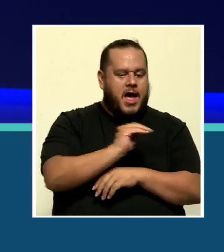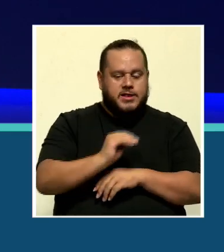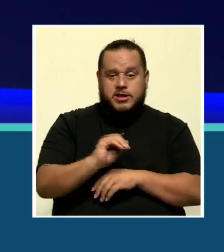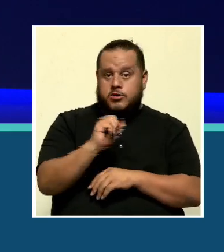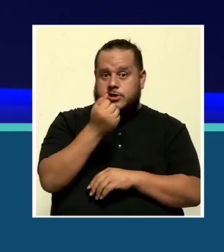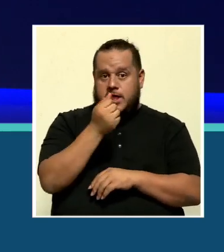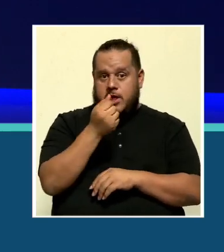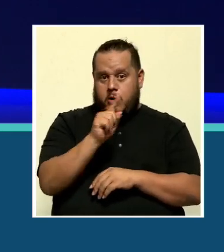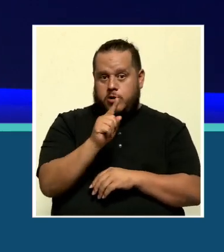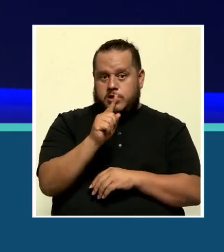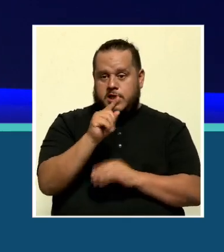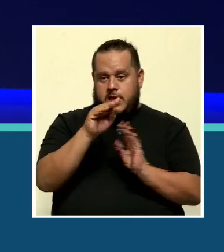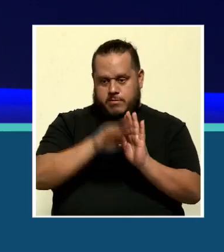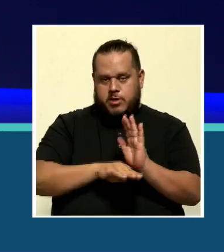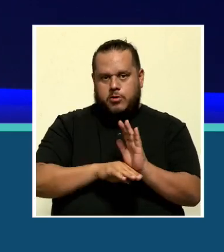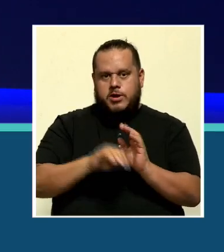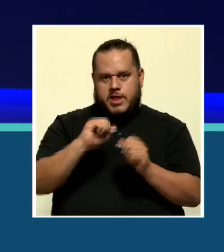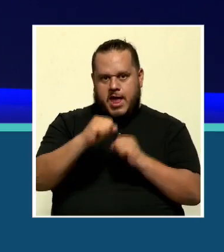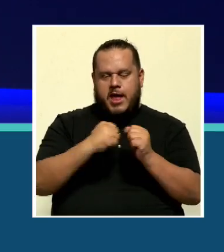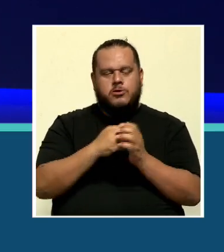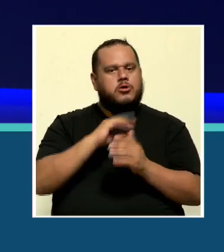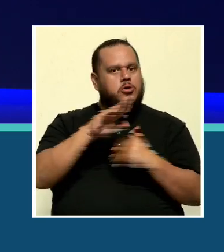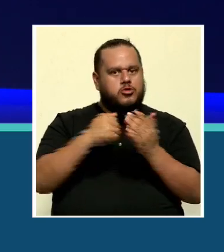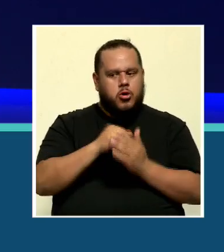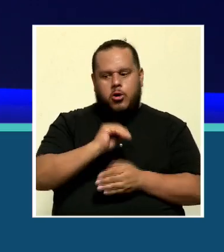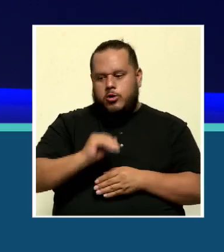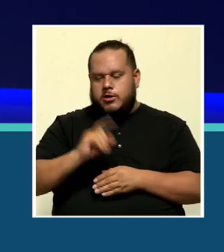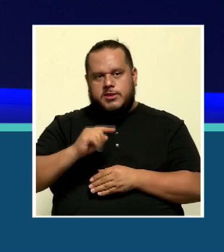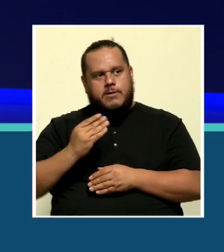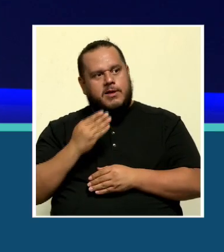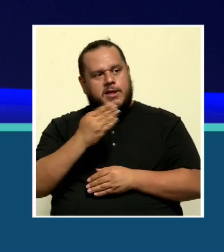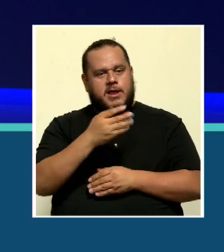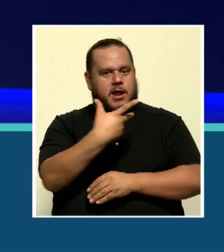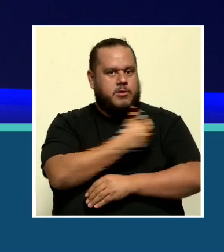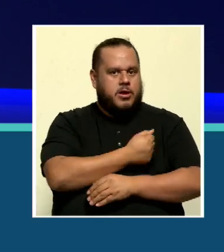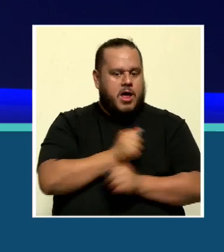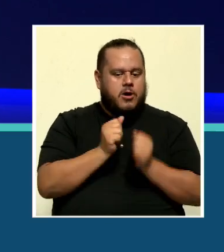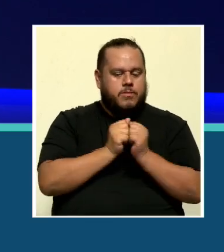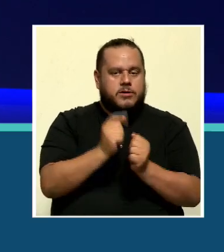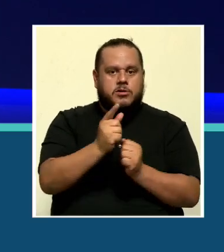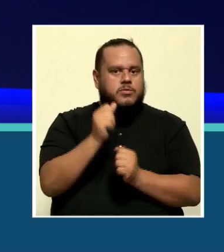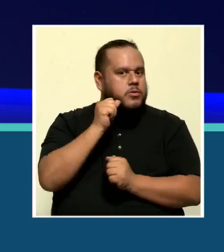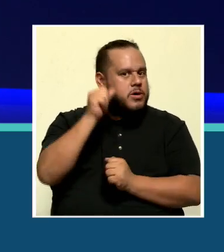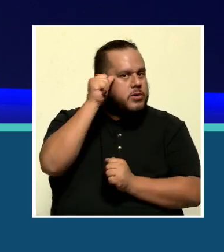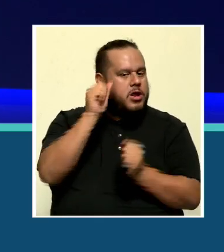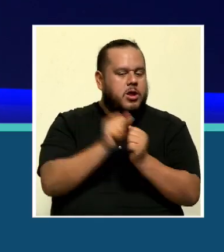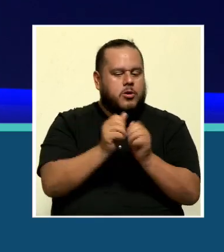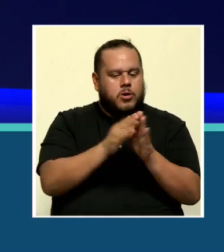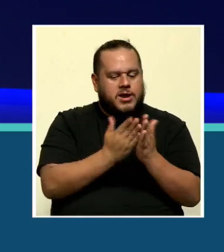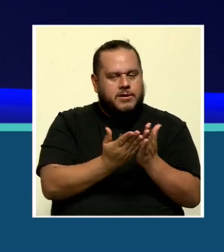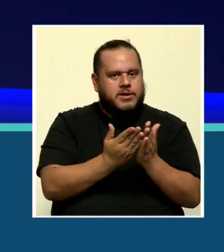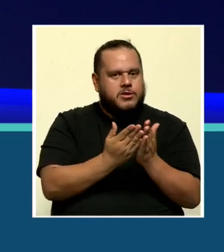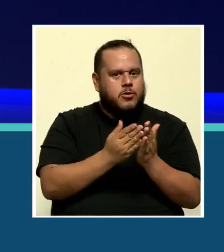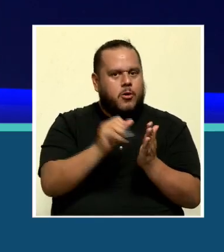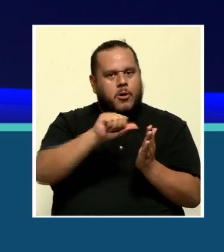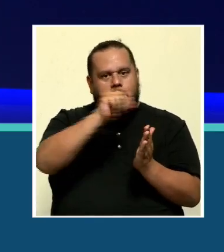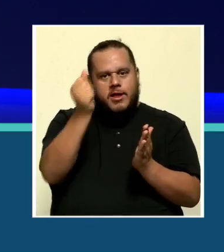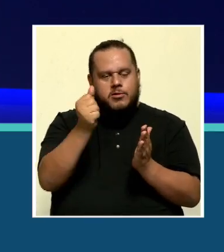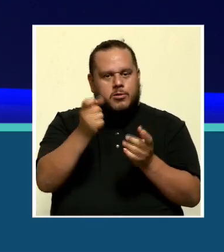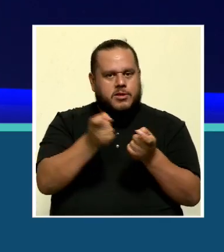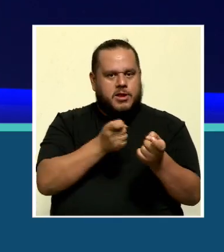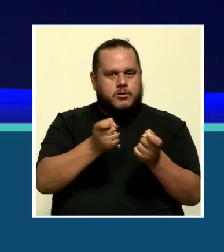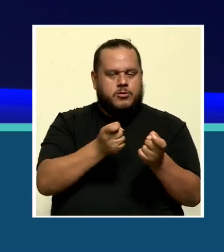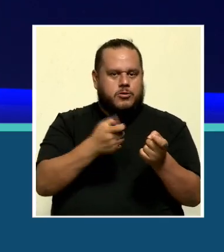Todos los niños deben asistir a los vacunatorios acompañados por un adulto y con el librito azul de control de vacunas.